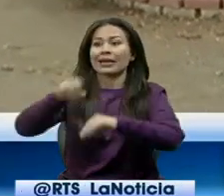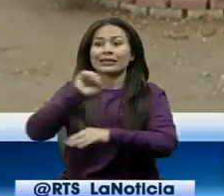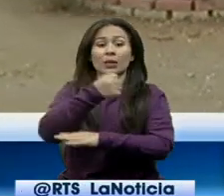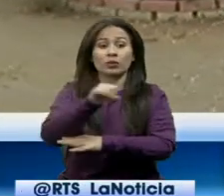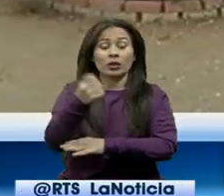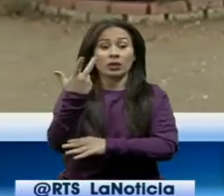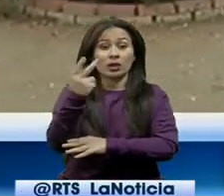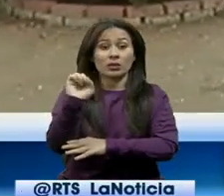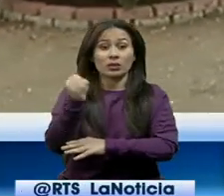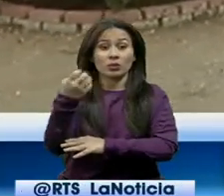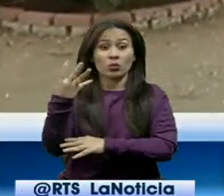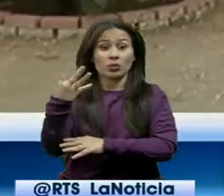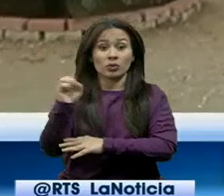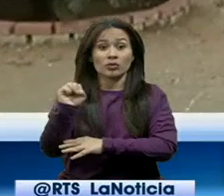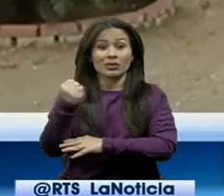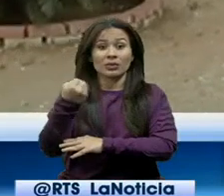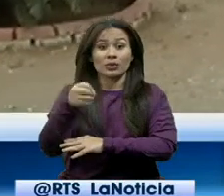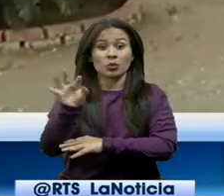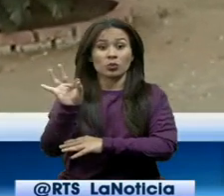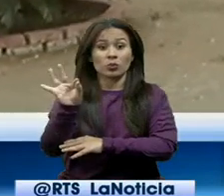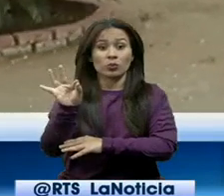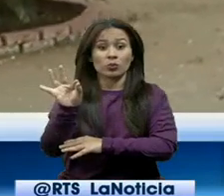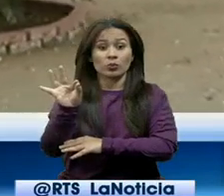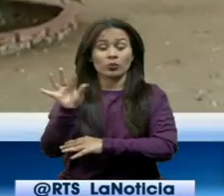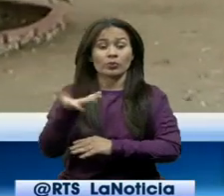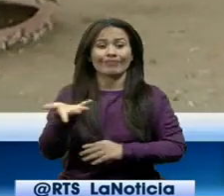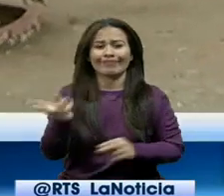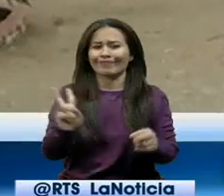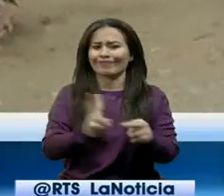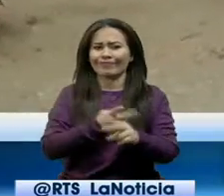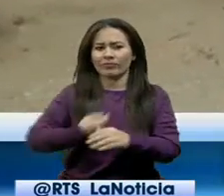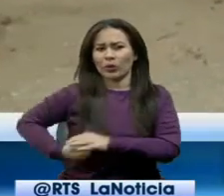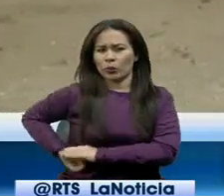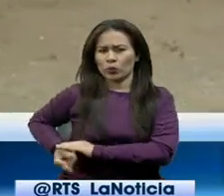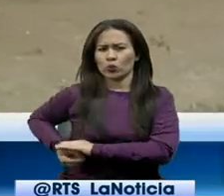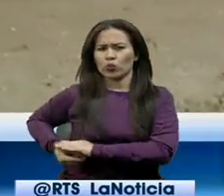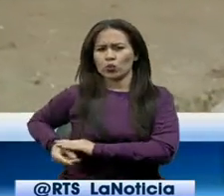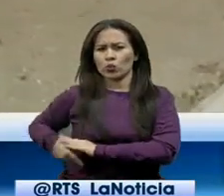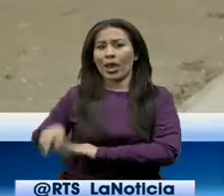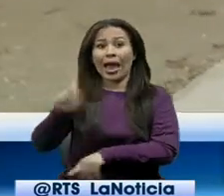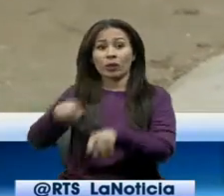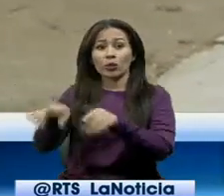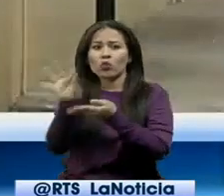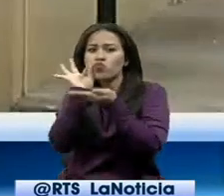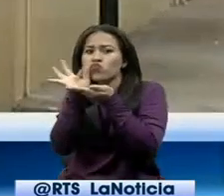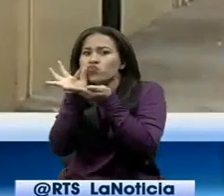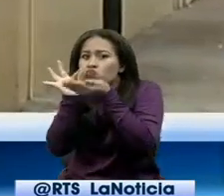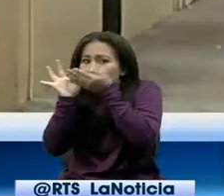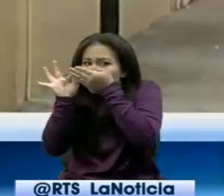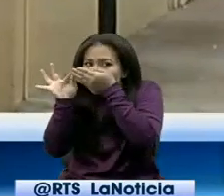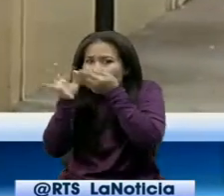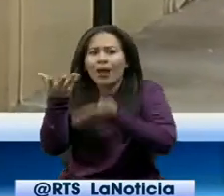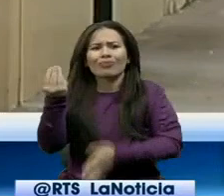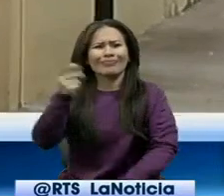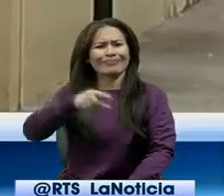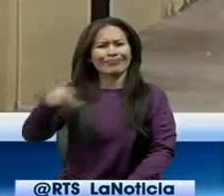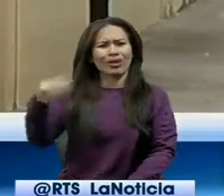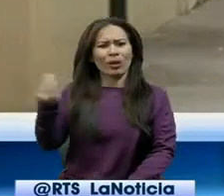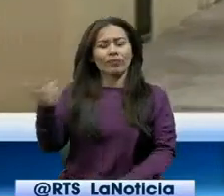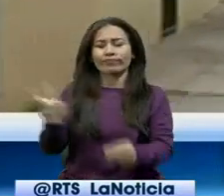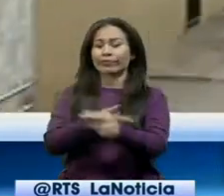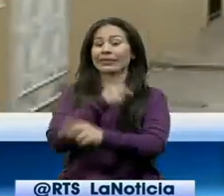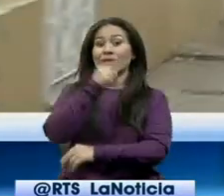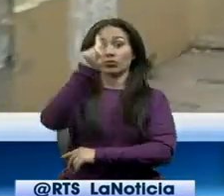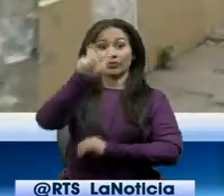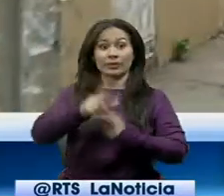4, Sauce 9... Vienen y los jóvenes andan fumando libremente. Una de las moradoras del sector